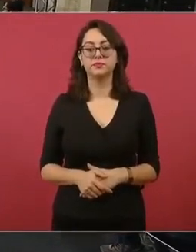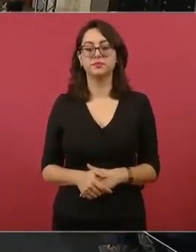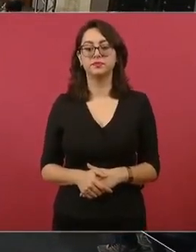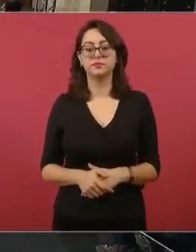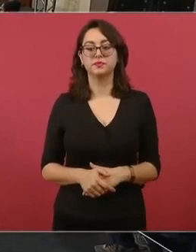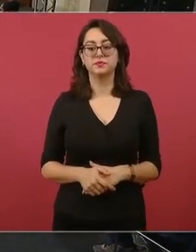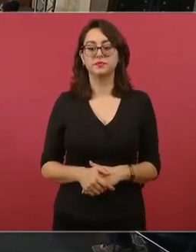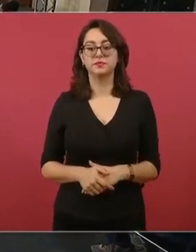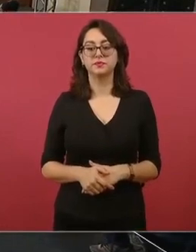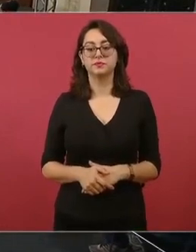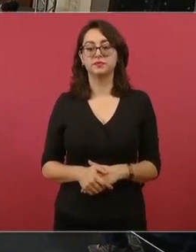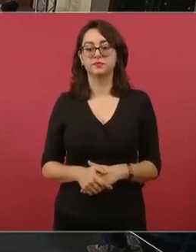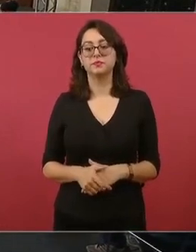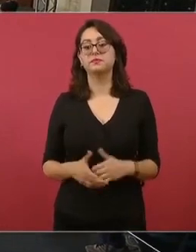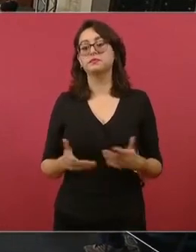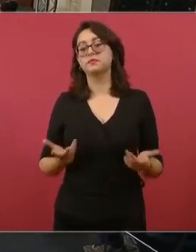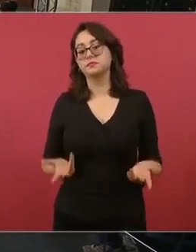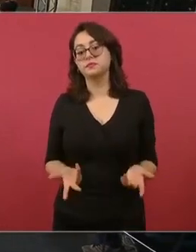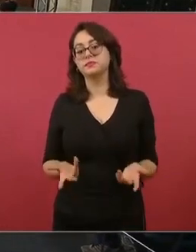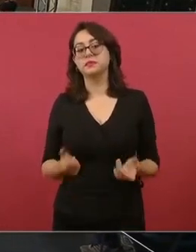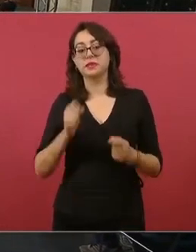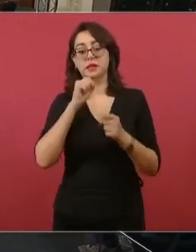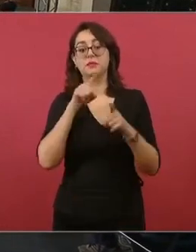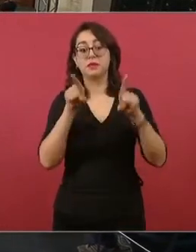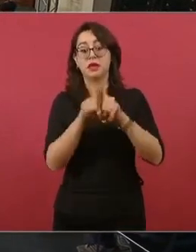ayuda mucho la suerte.